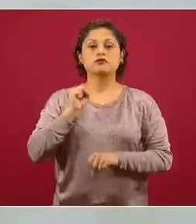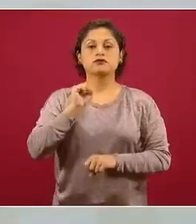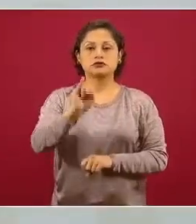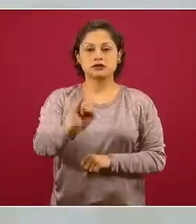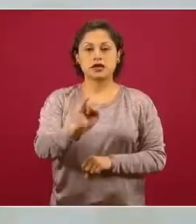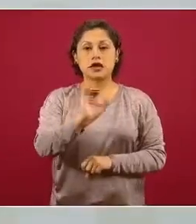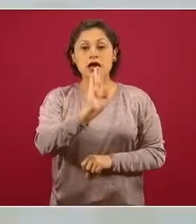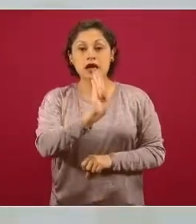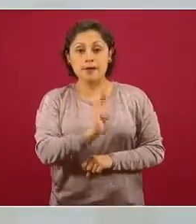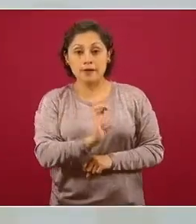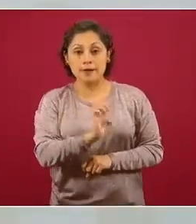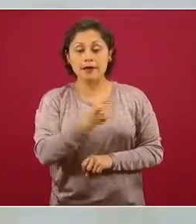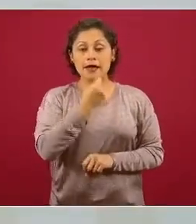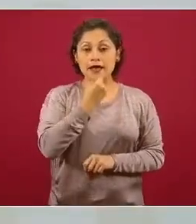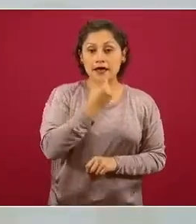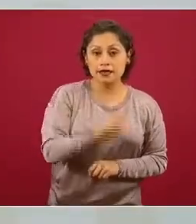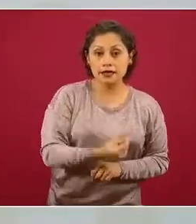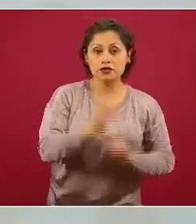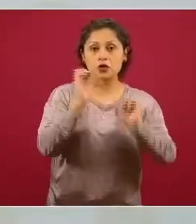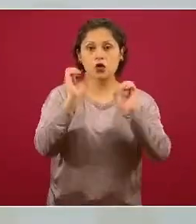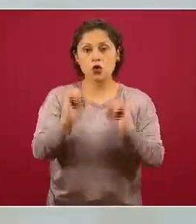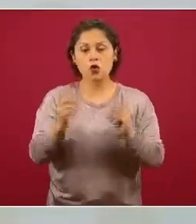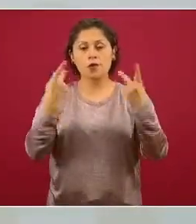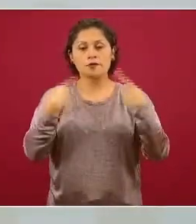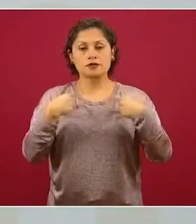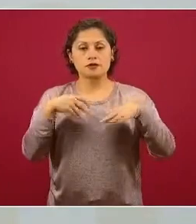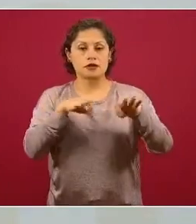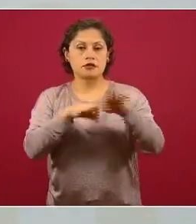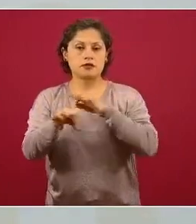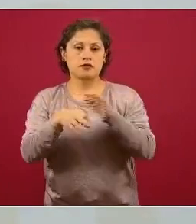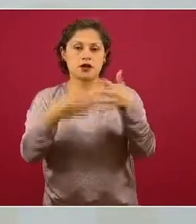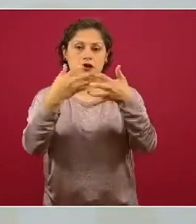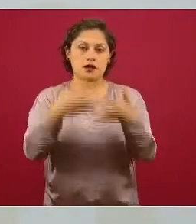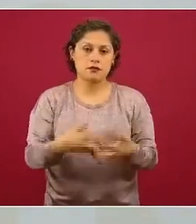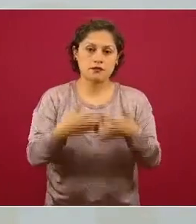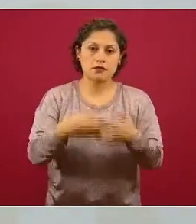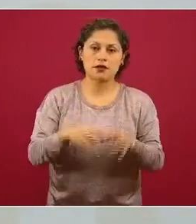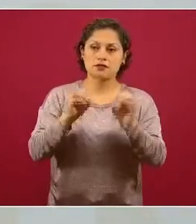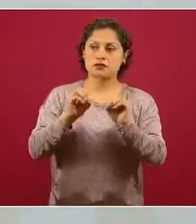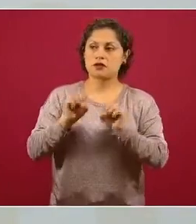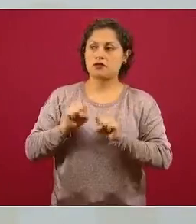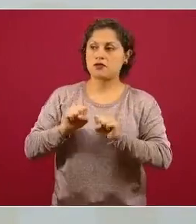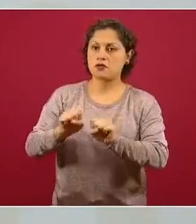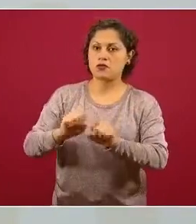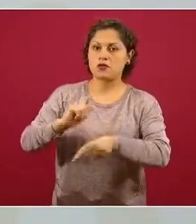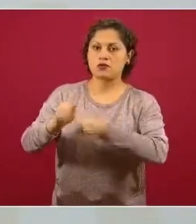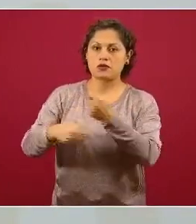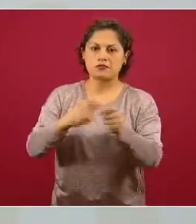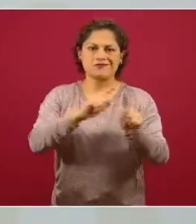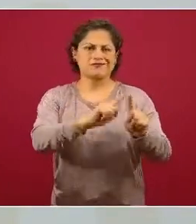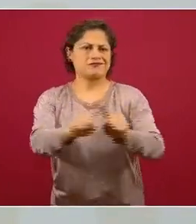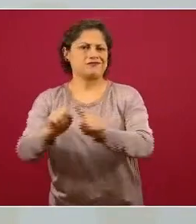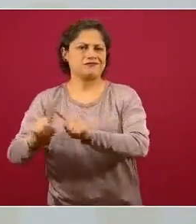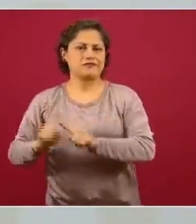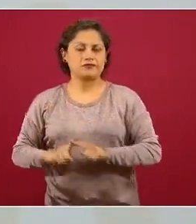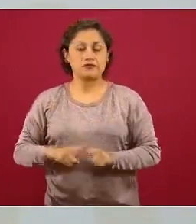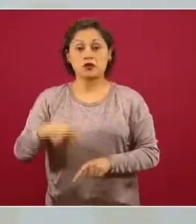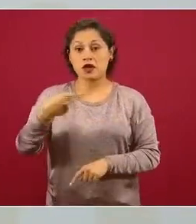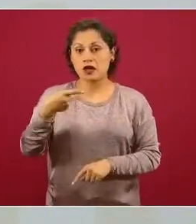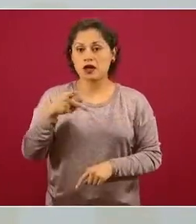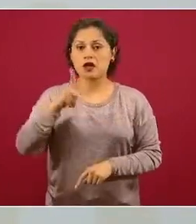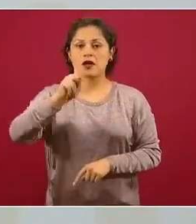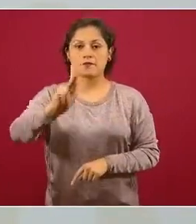un trabajador en una maquiladora o en una tienda de autoservicio. El asunto del éxito es seguir